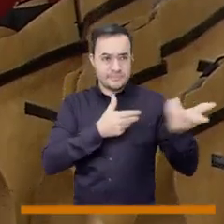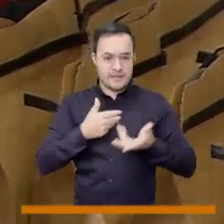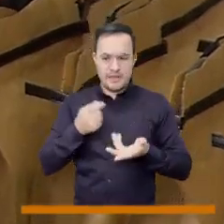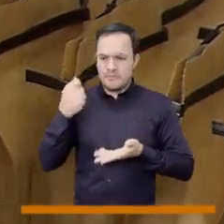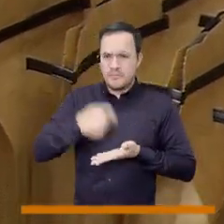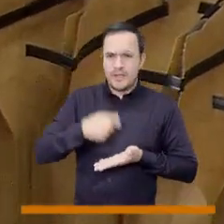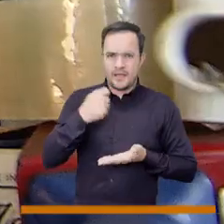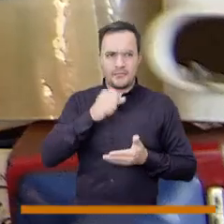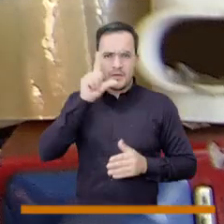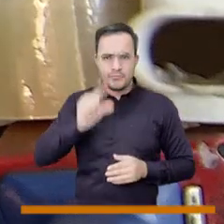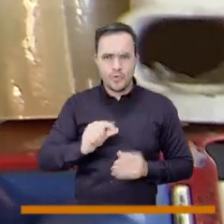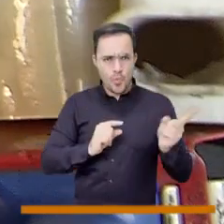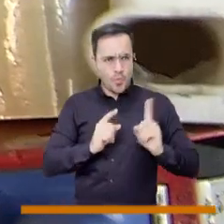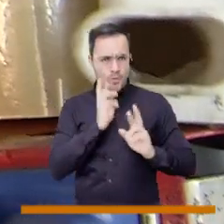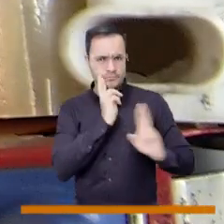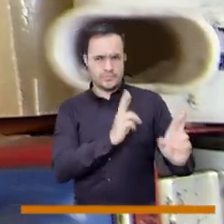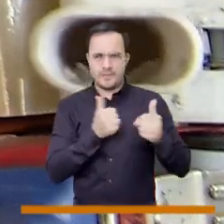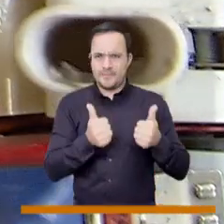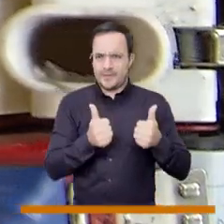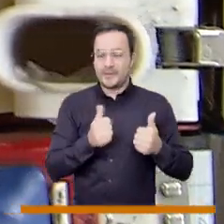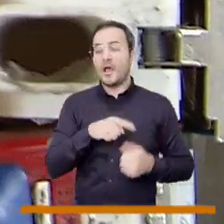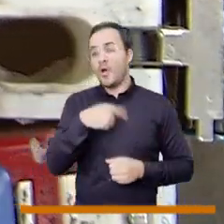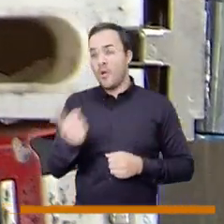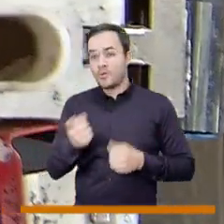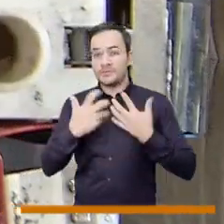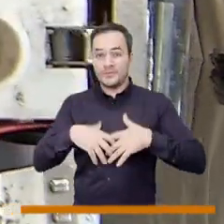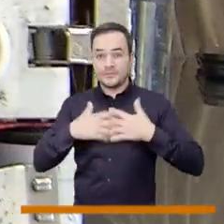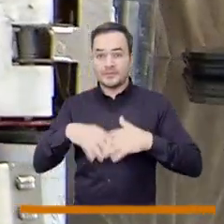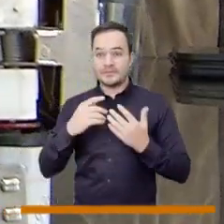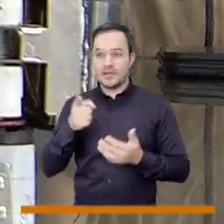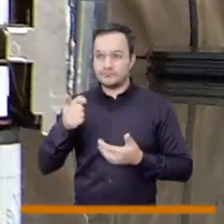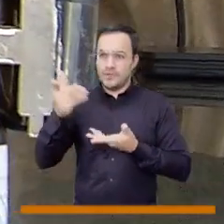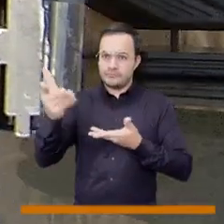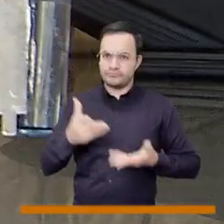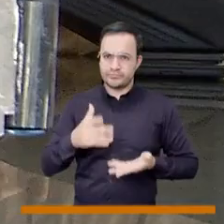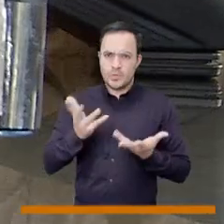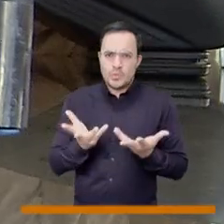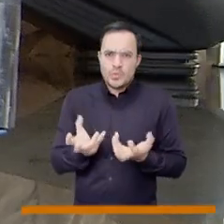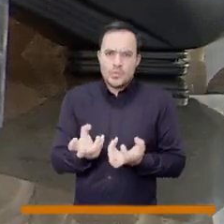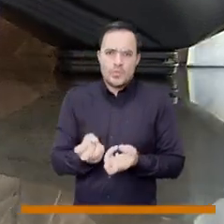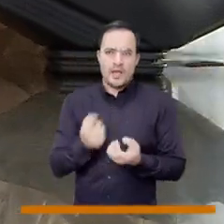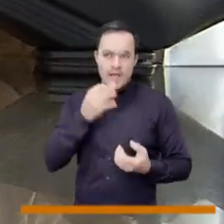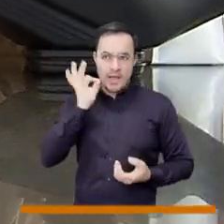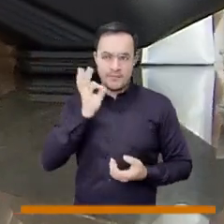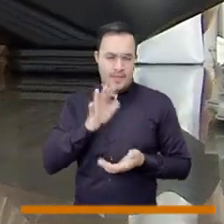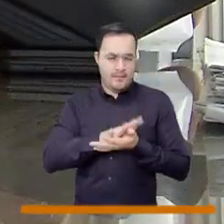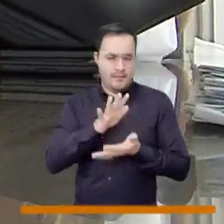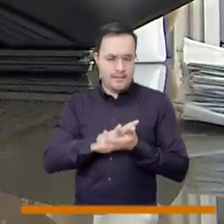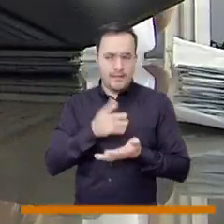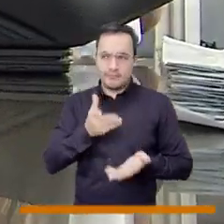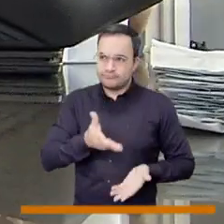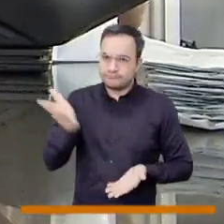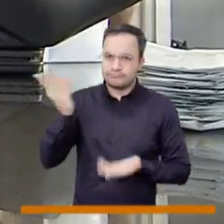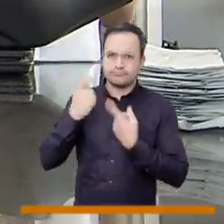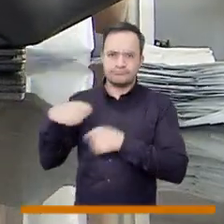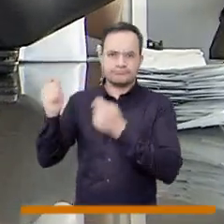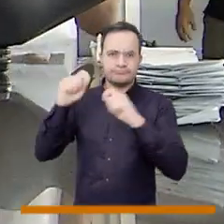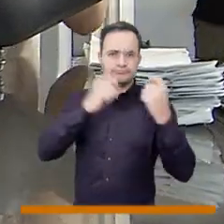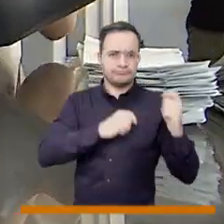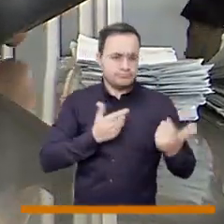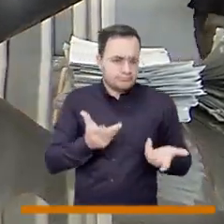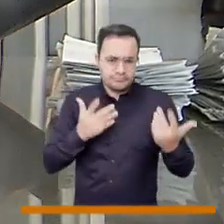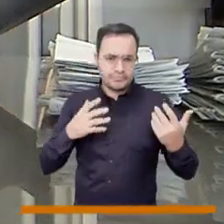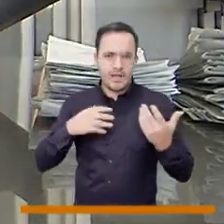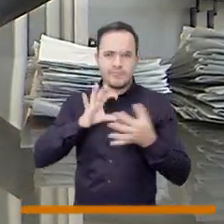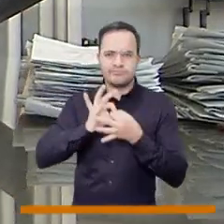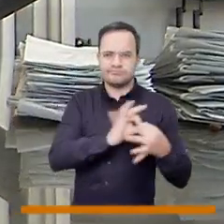mejor pagos. Las marcas o las personas que puedan tostar sus cafés en la fábrica tienen la posibilidad de hacer llegar esos